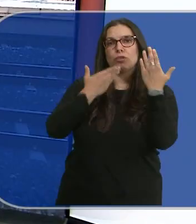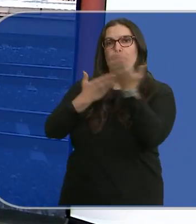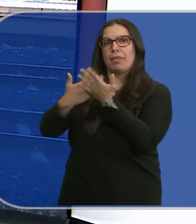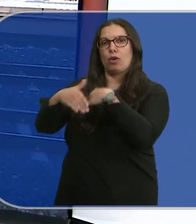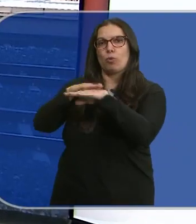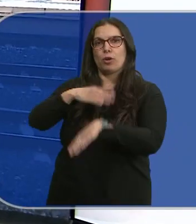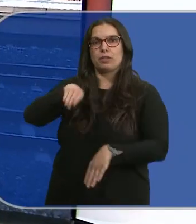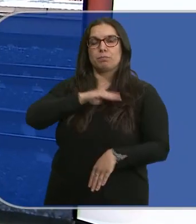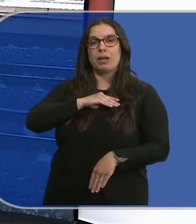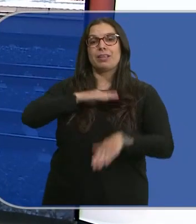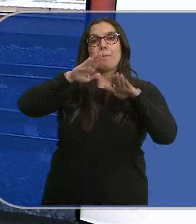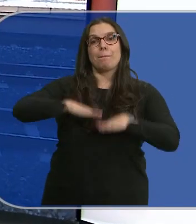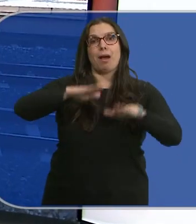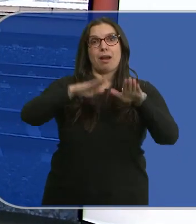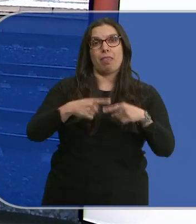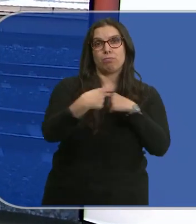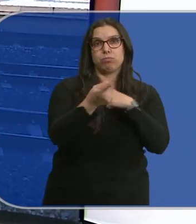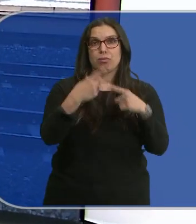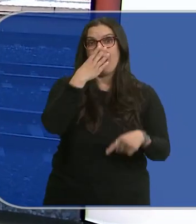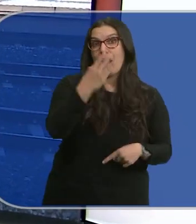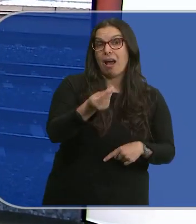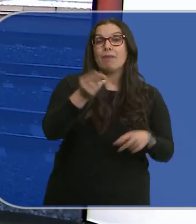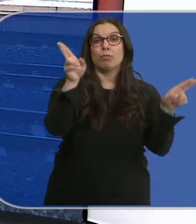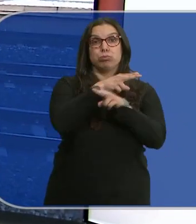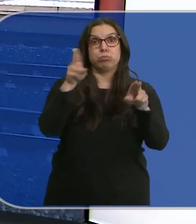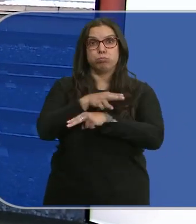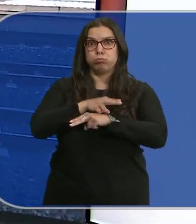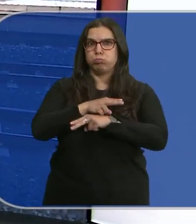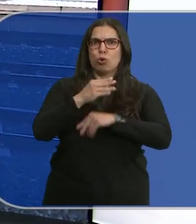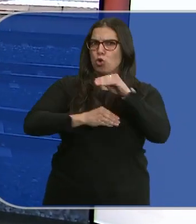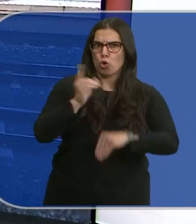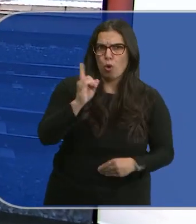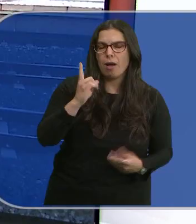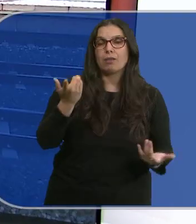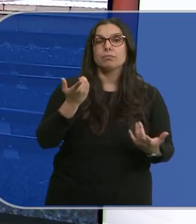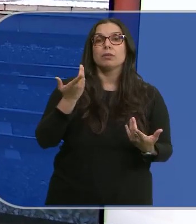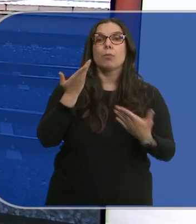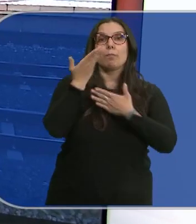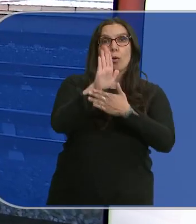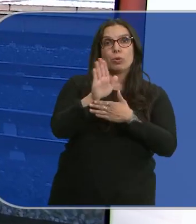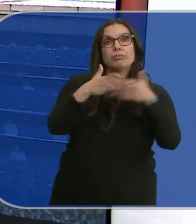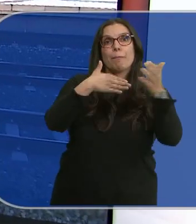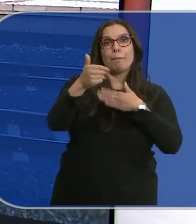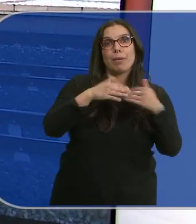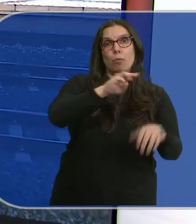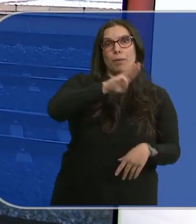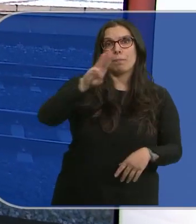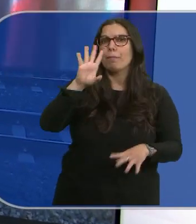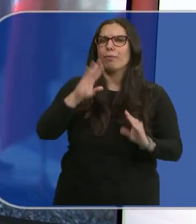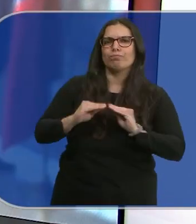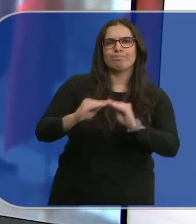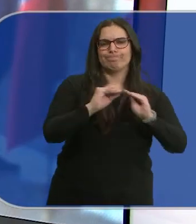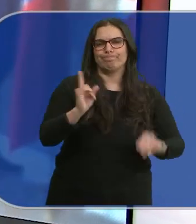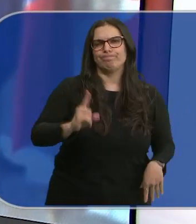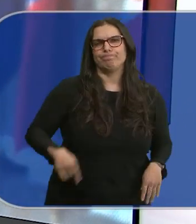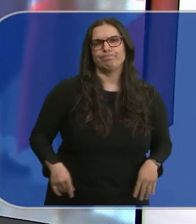de España que no se supriman las frecuencias de alta velocidad anunciadas por Renfe. Una propuesta del Partido Popular en la que no ha habido unanimidad.